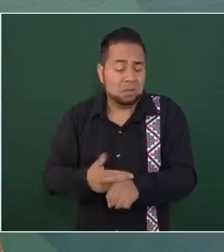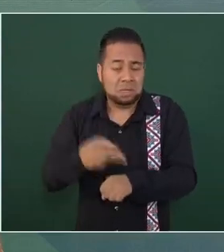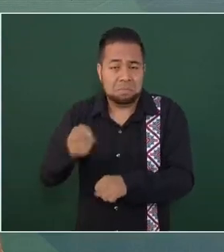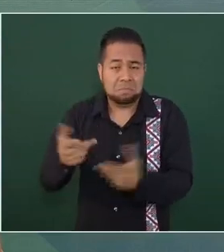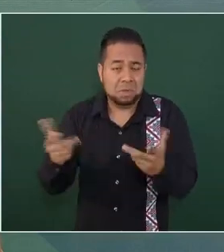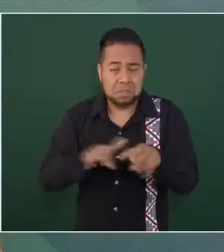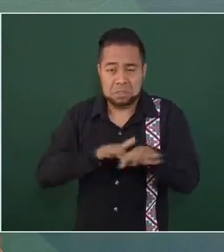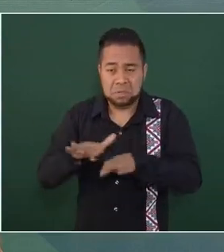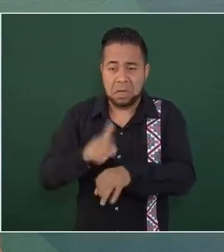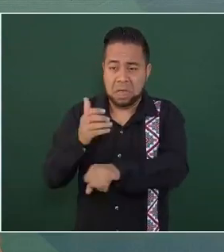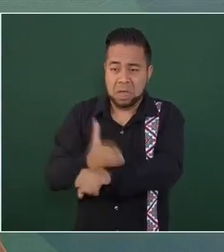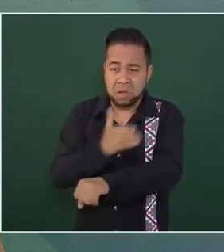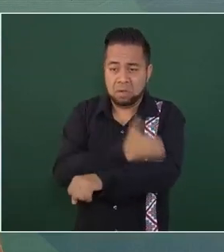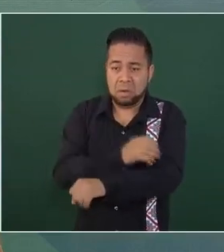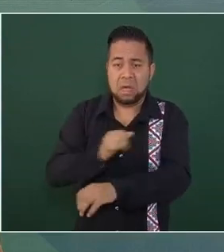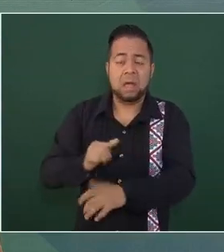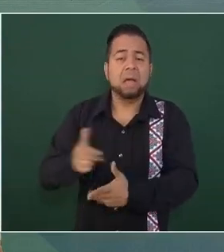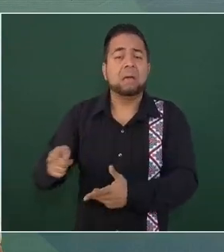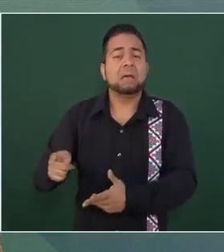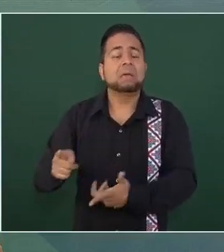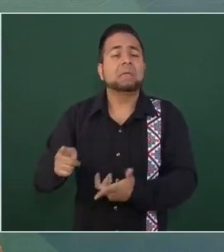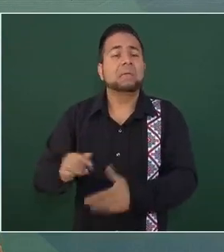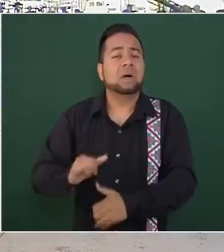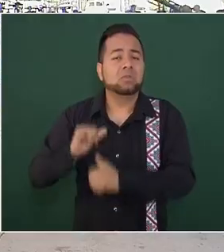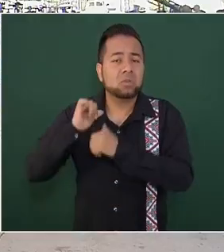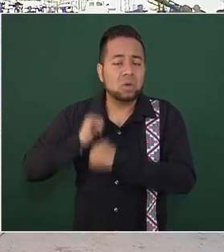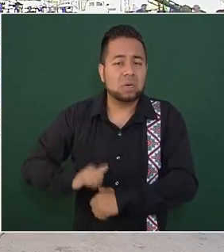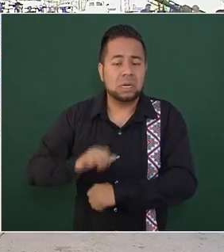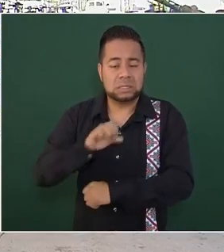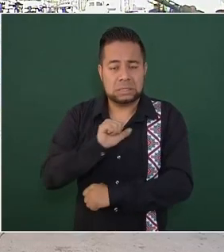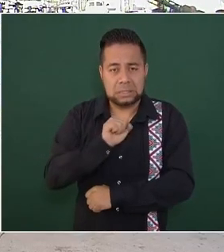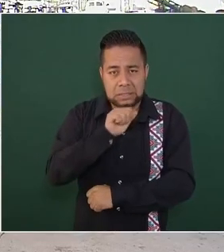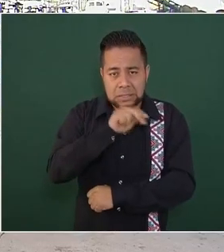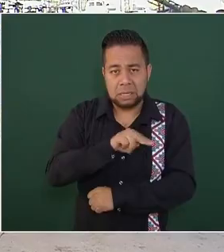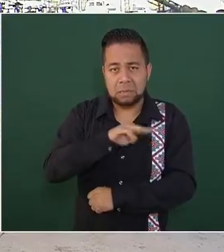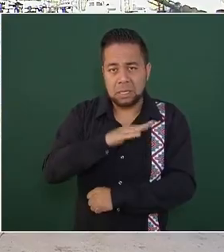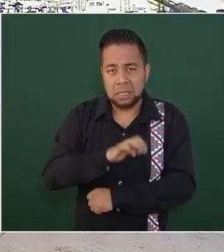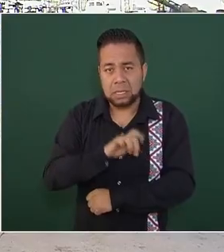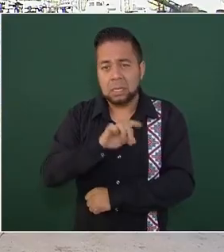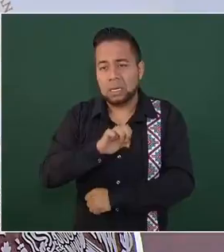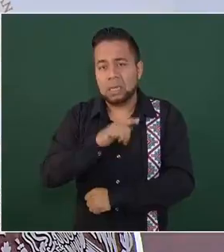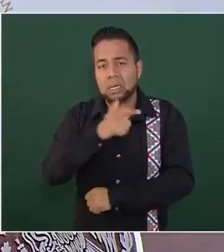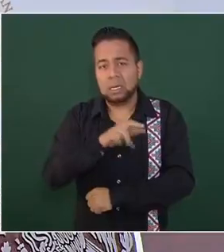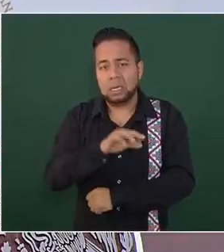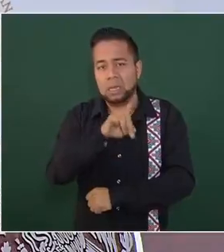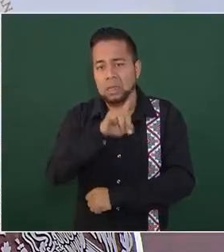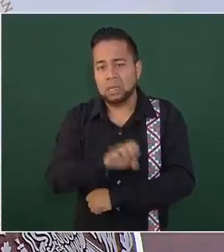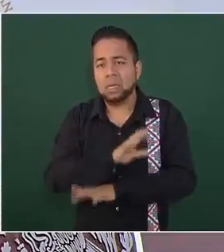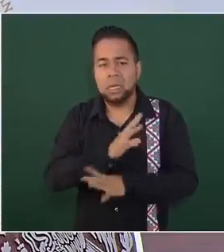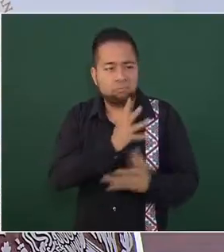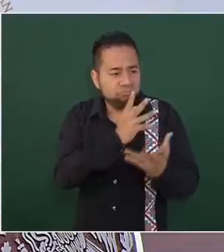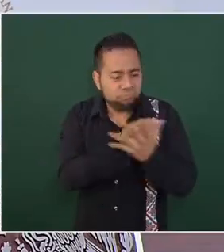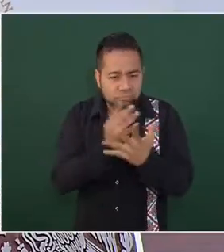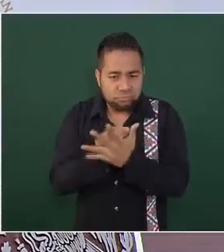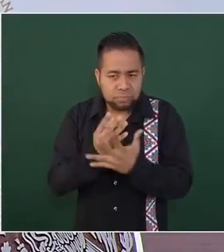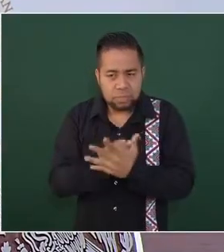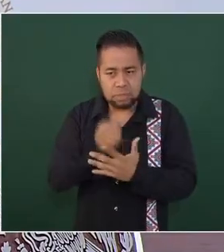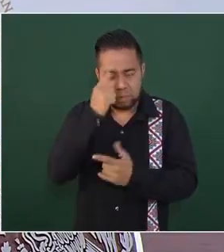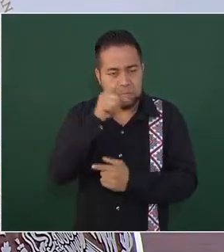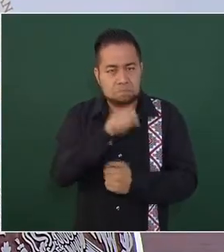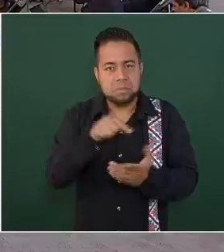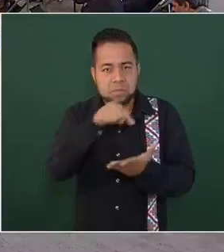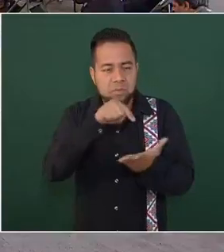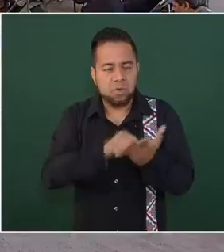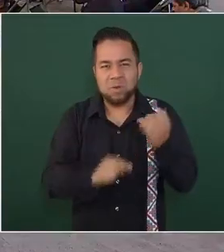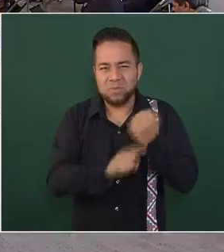acompañaban a las autoridades de San Miguel y Grande después de haber acudido a realizar trabajos en esta